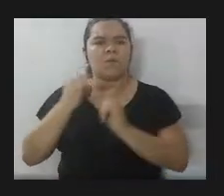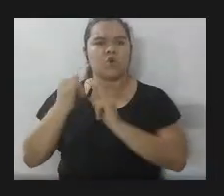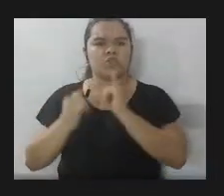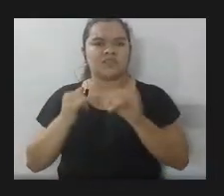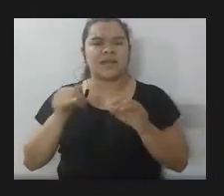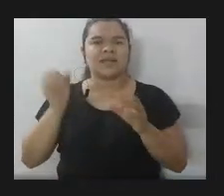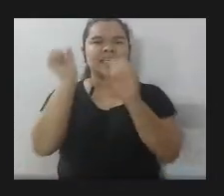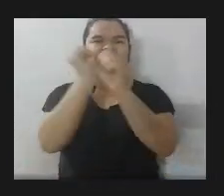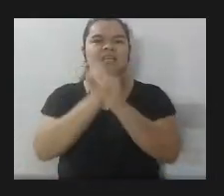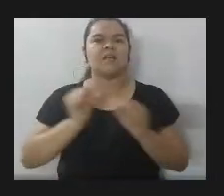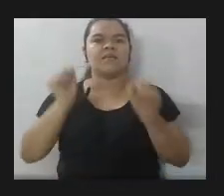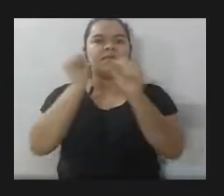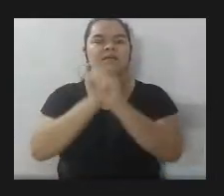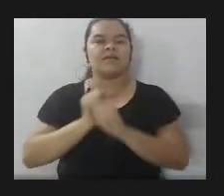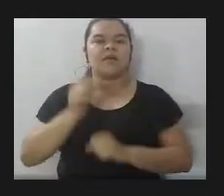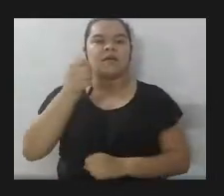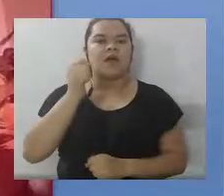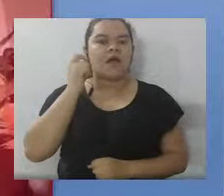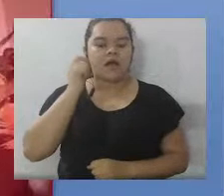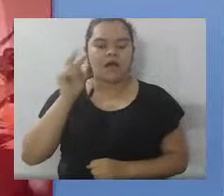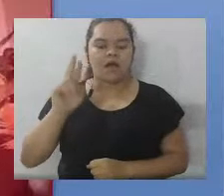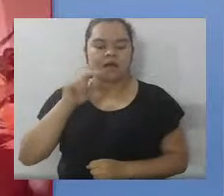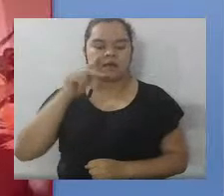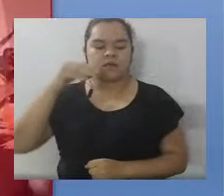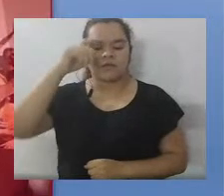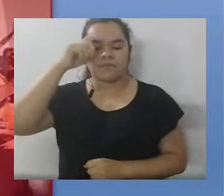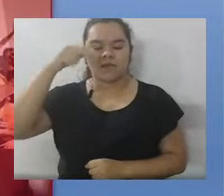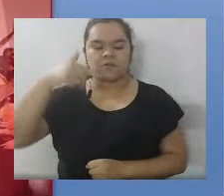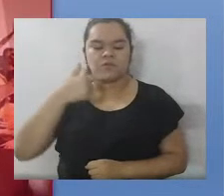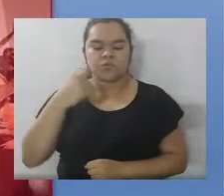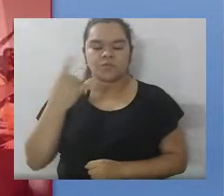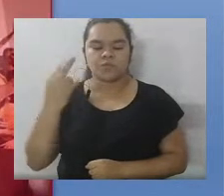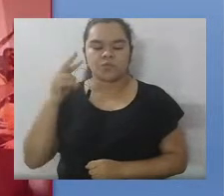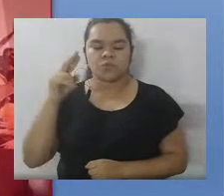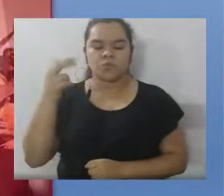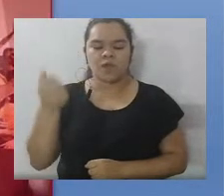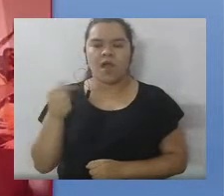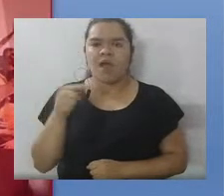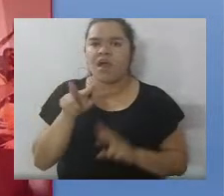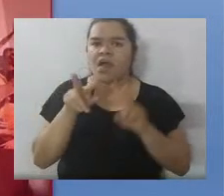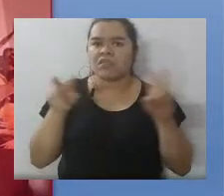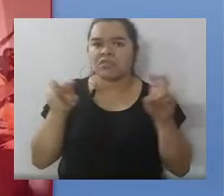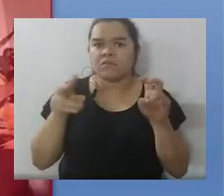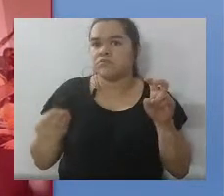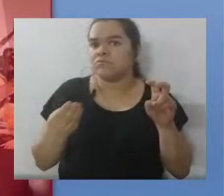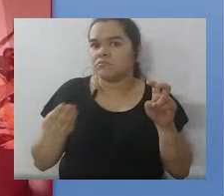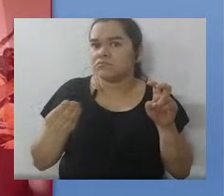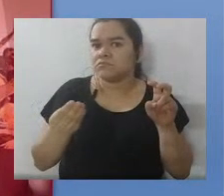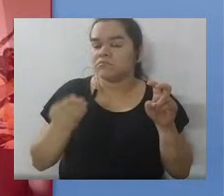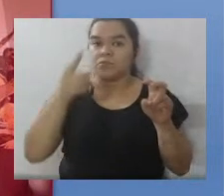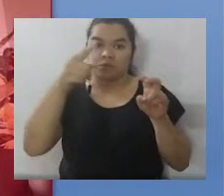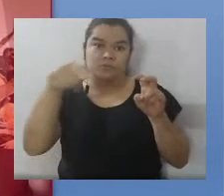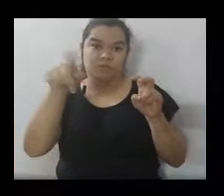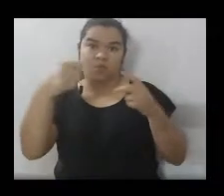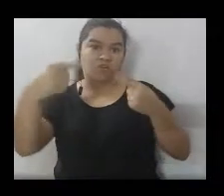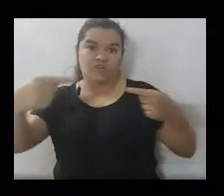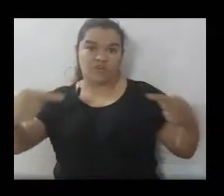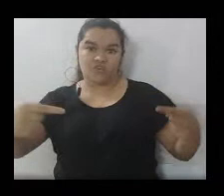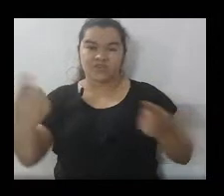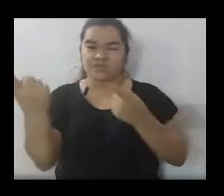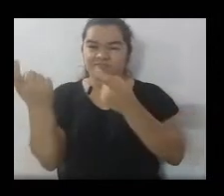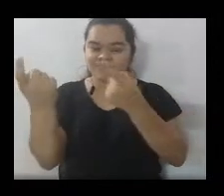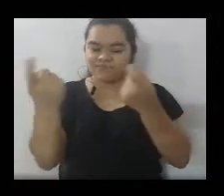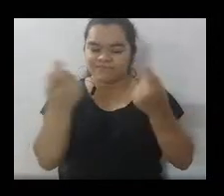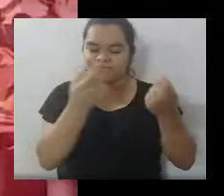de qué se trata la ingeniería en agrimensura y cómo ustedes se van a llenar de todos los conocimientos